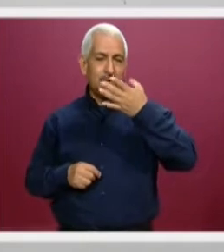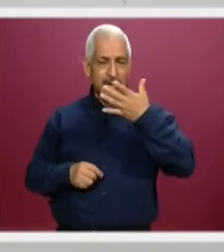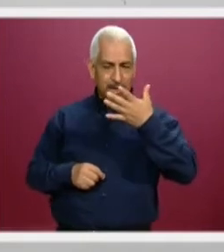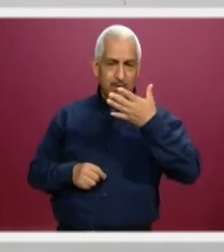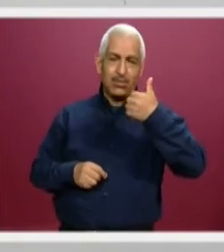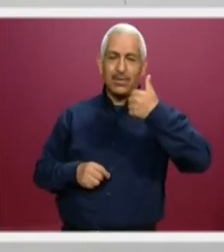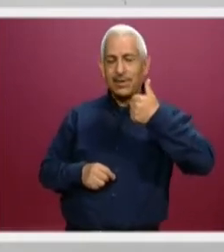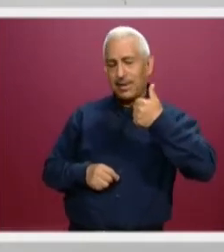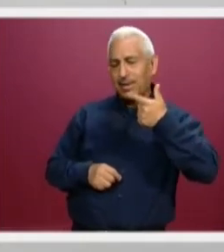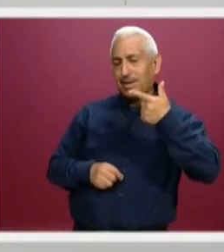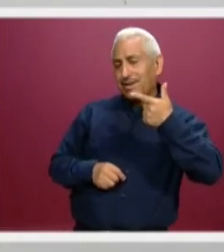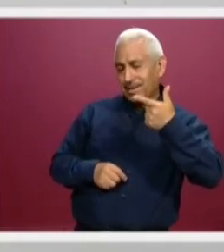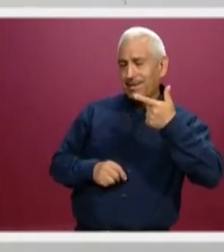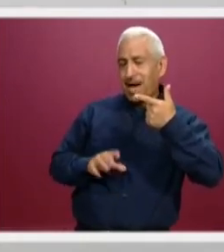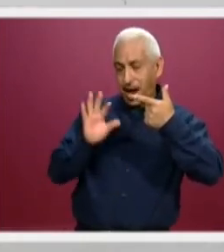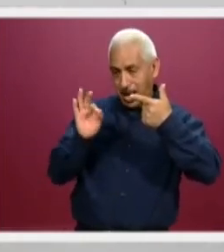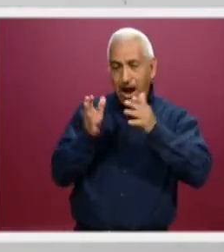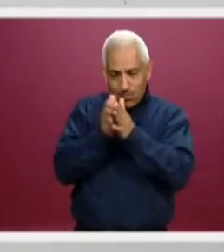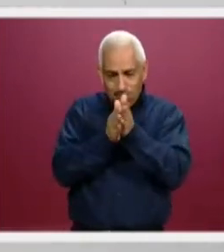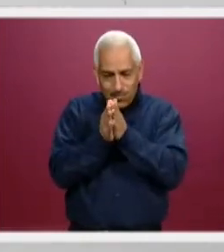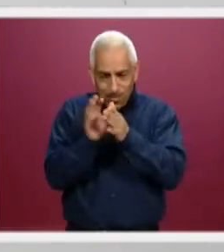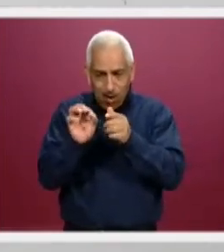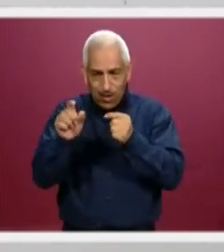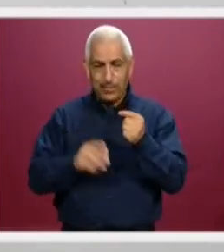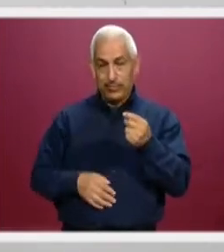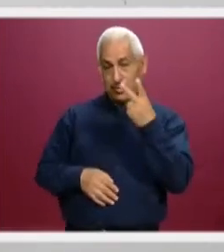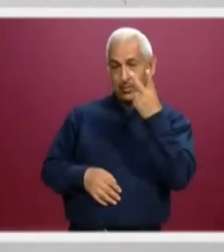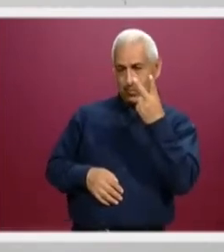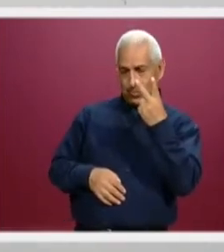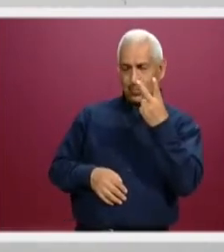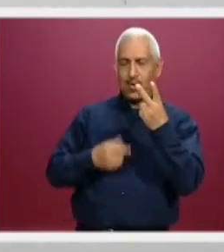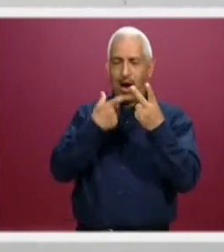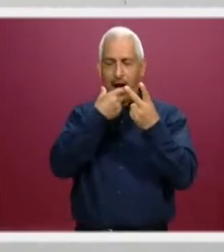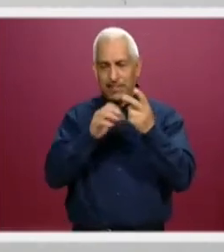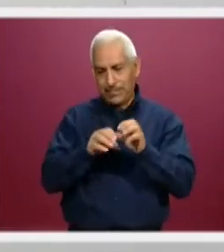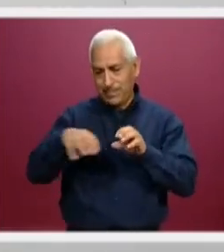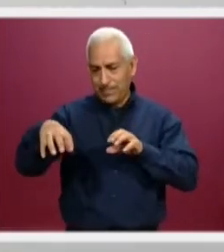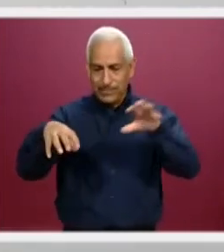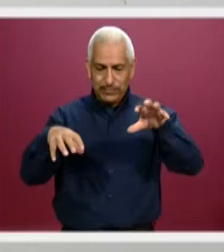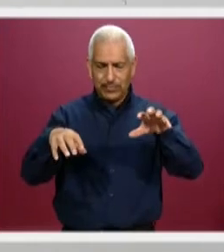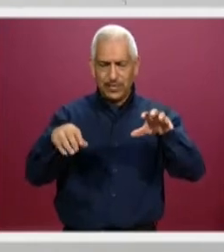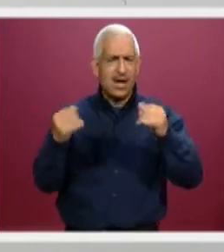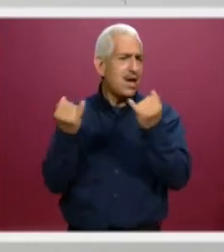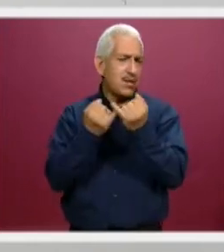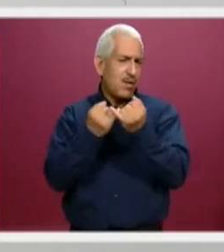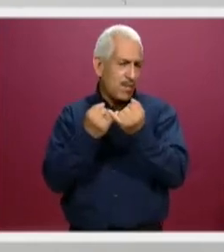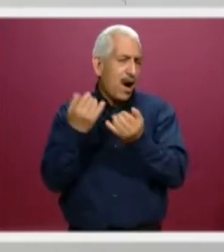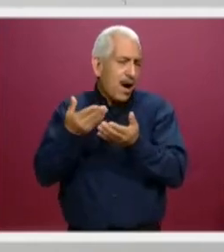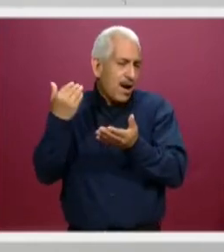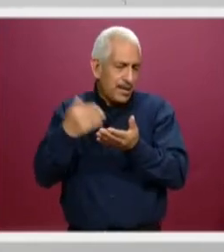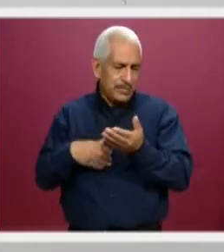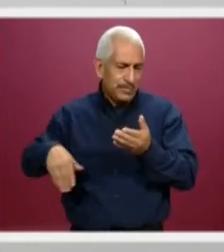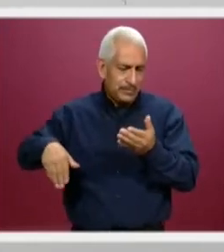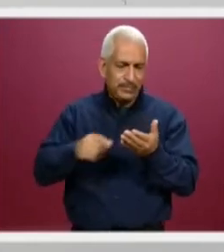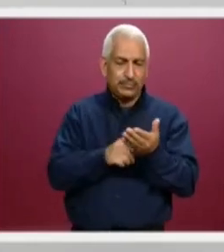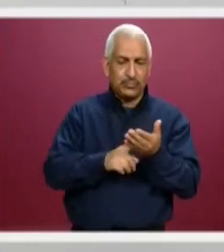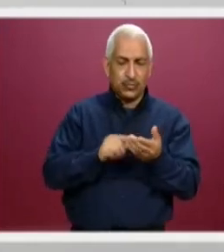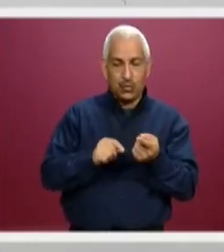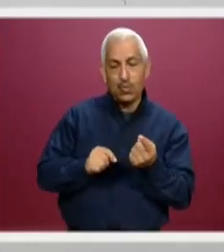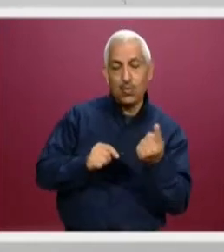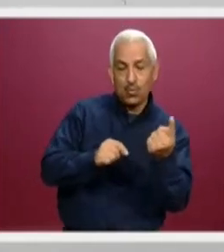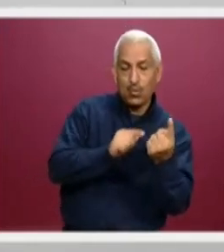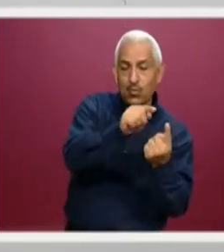cinco seis siete y dos galletas vamos a volver a hacer lo mismo 1